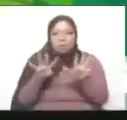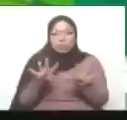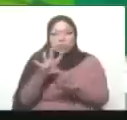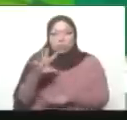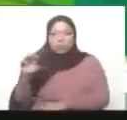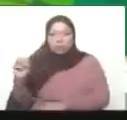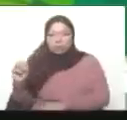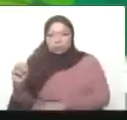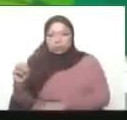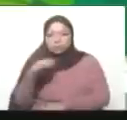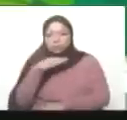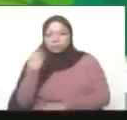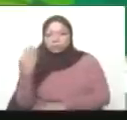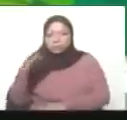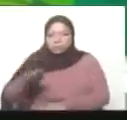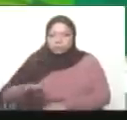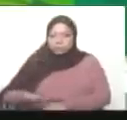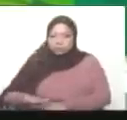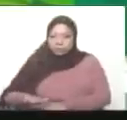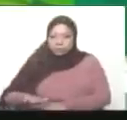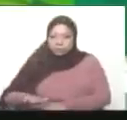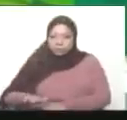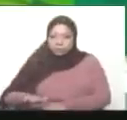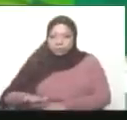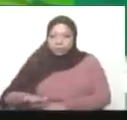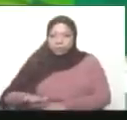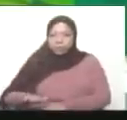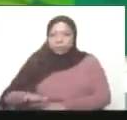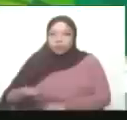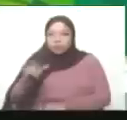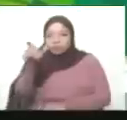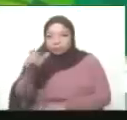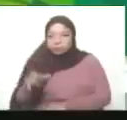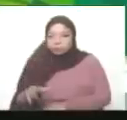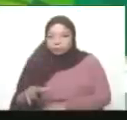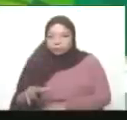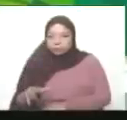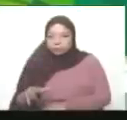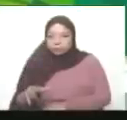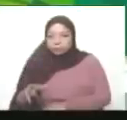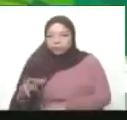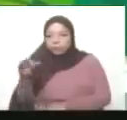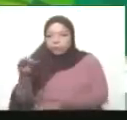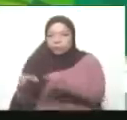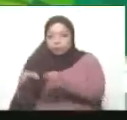muere uno de los jueces